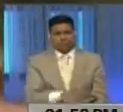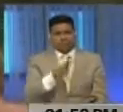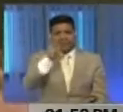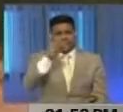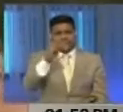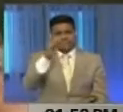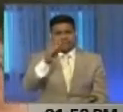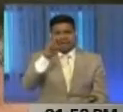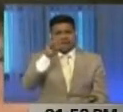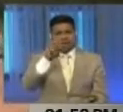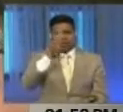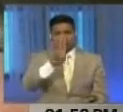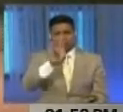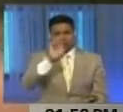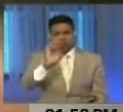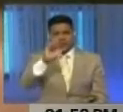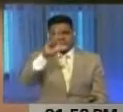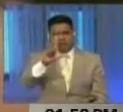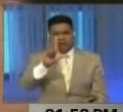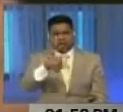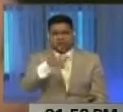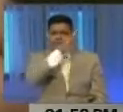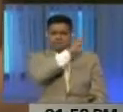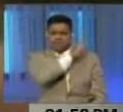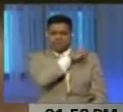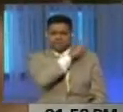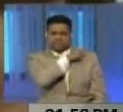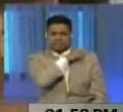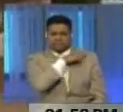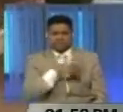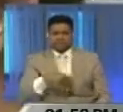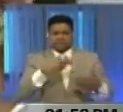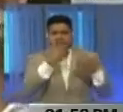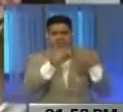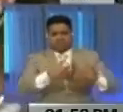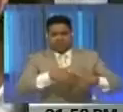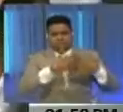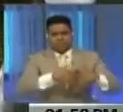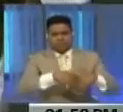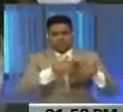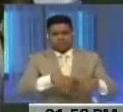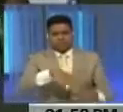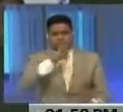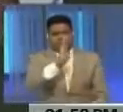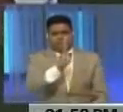de la empresa Barrick International Corporation.